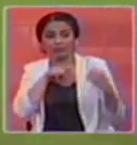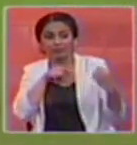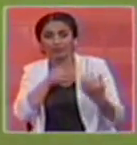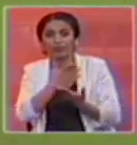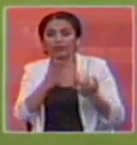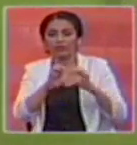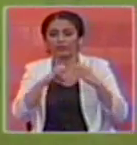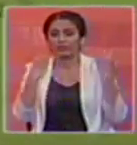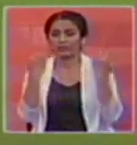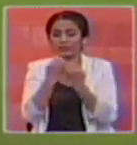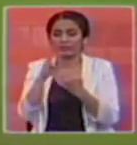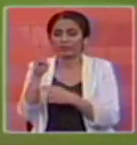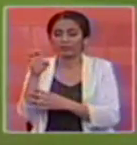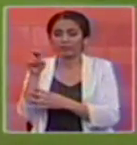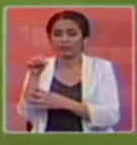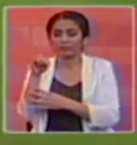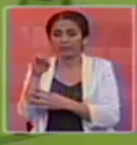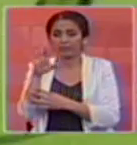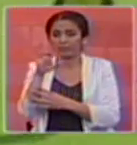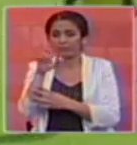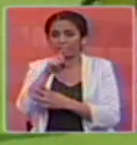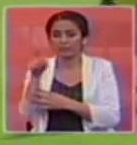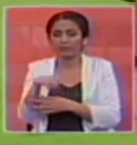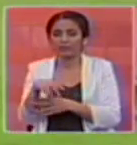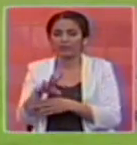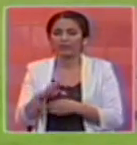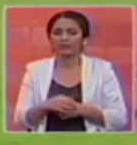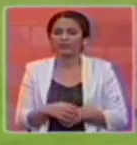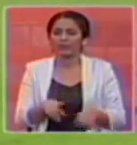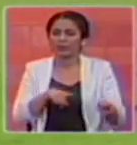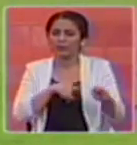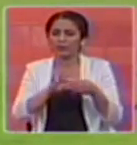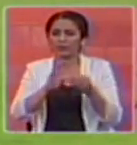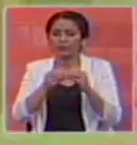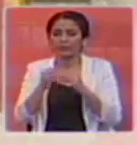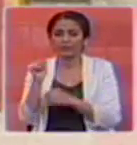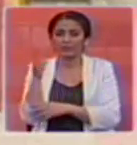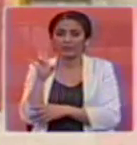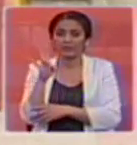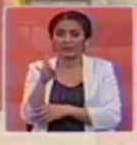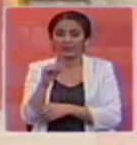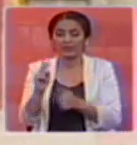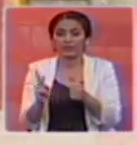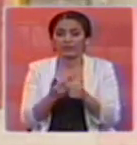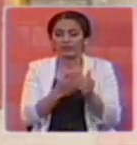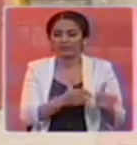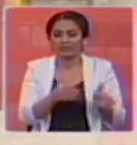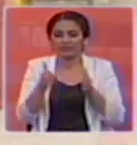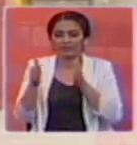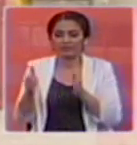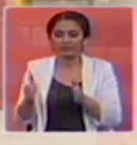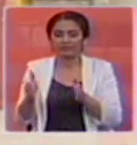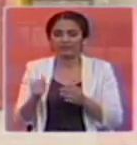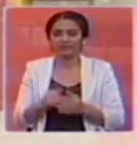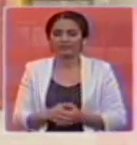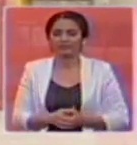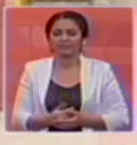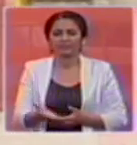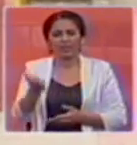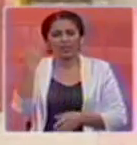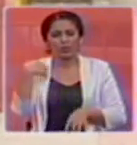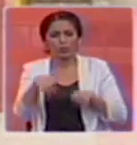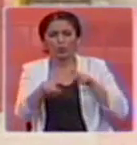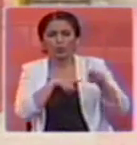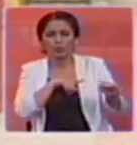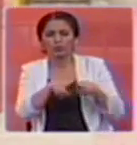Cristian Benítez por la fecha 17 de la segunda etapa. Sabemos que en unos partidos atrás no hemos